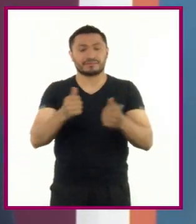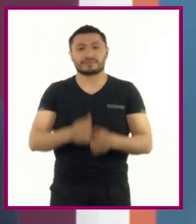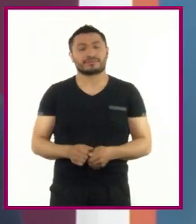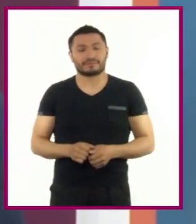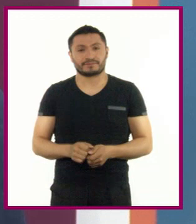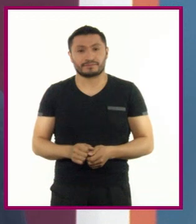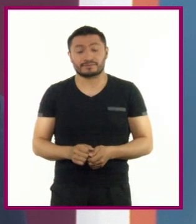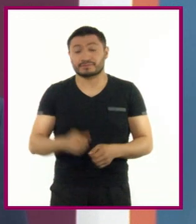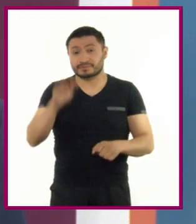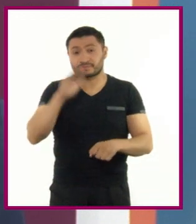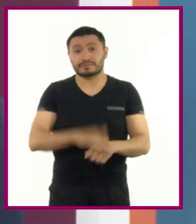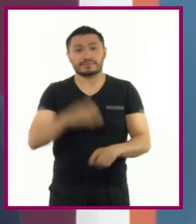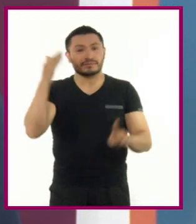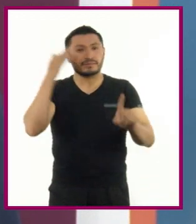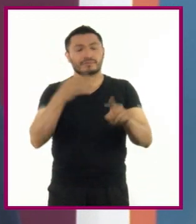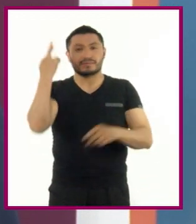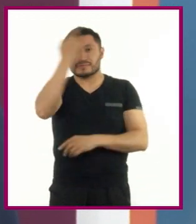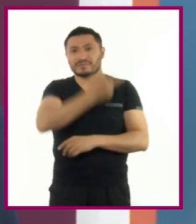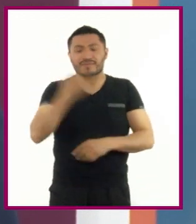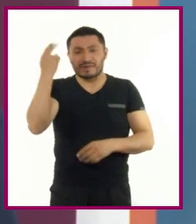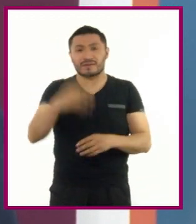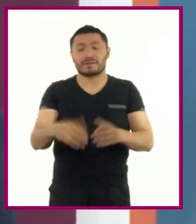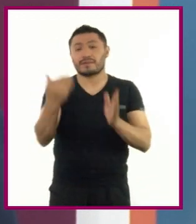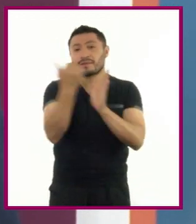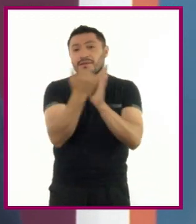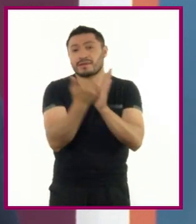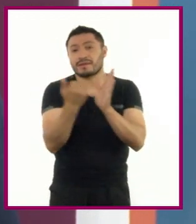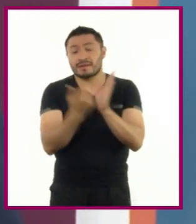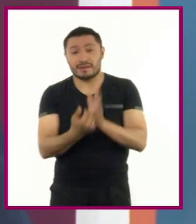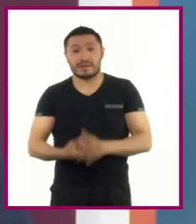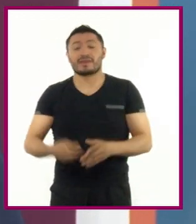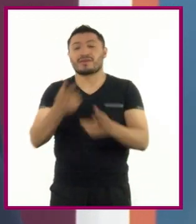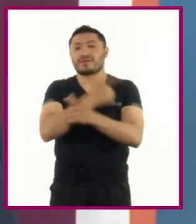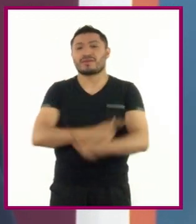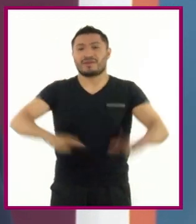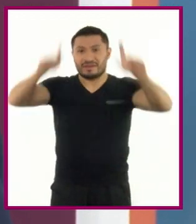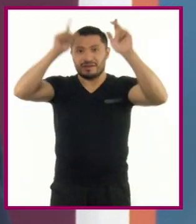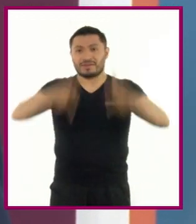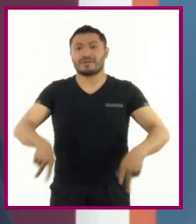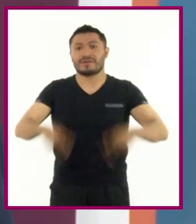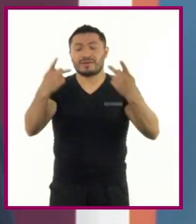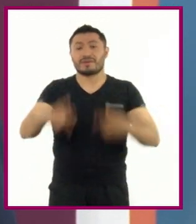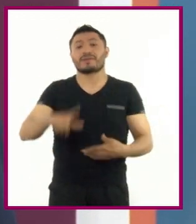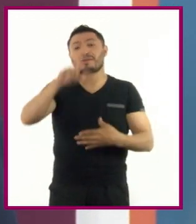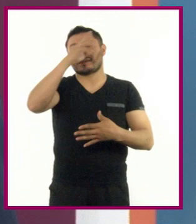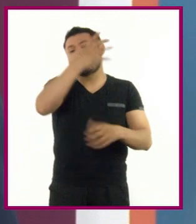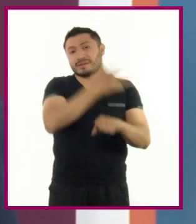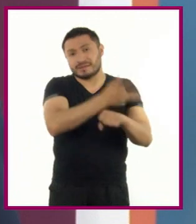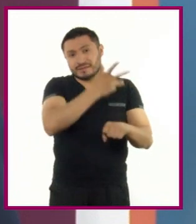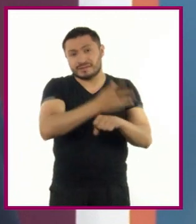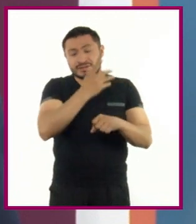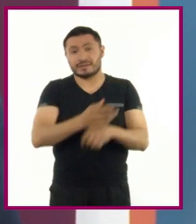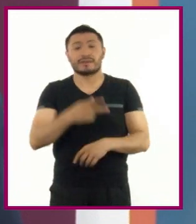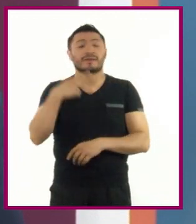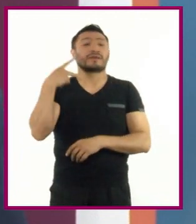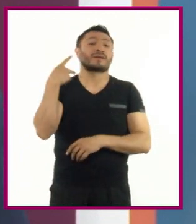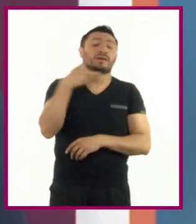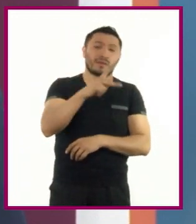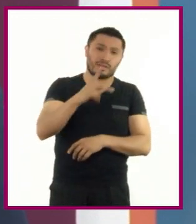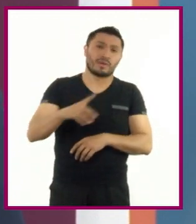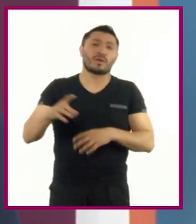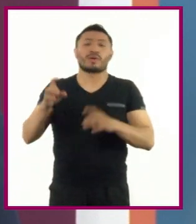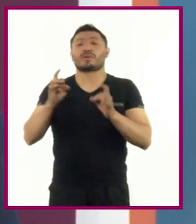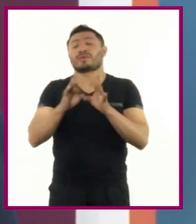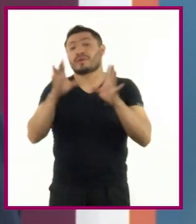Particularmente, nos enfocaremos a la revisión del Tratado de Libre Comercio de América del Norte, sus implicaciones económicas y sus repercusiones